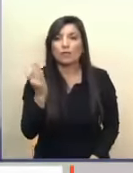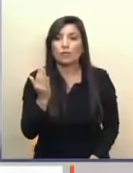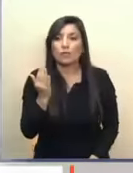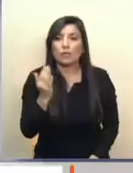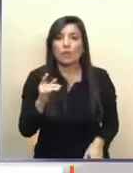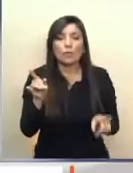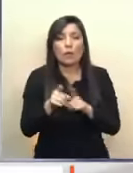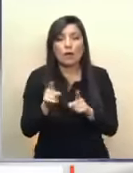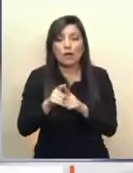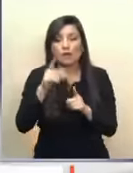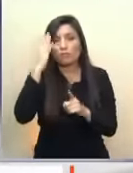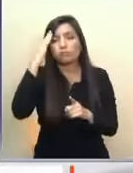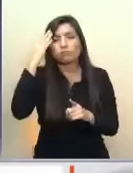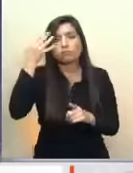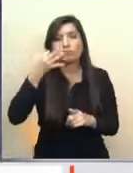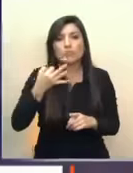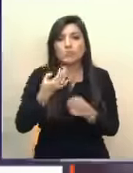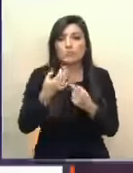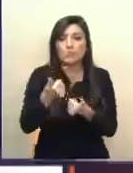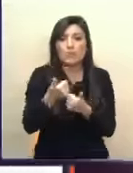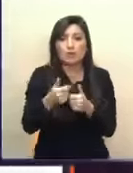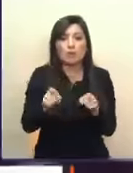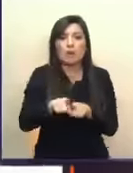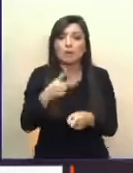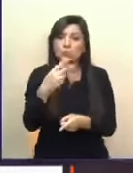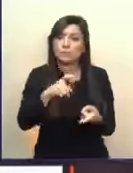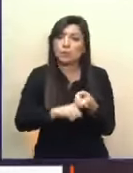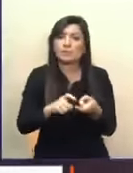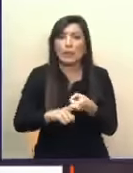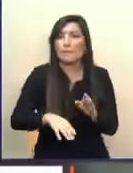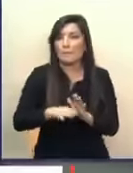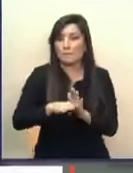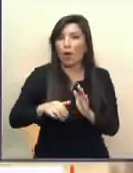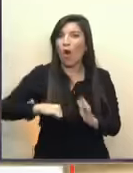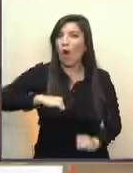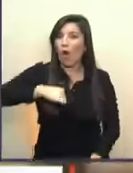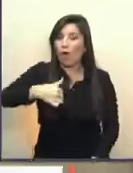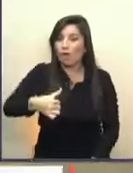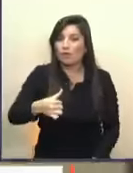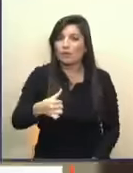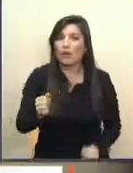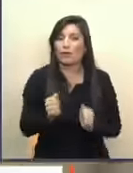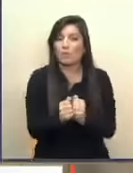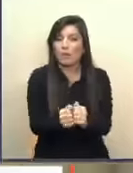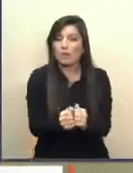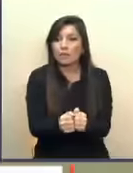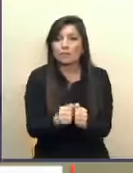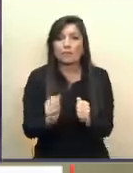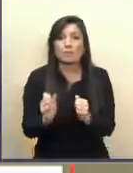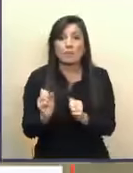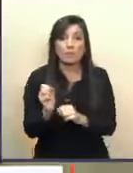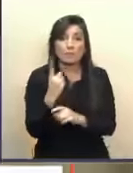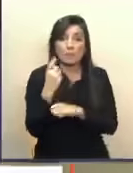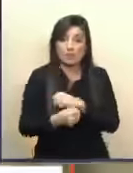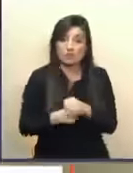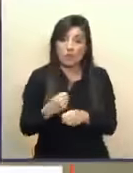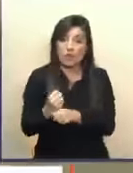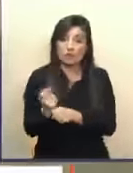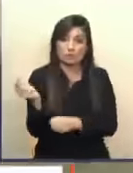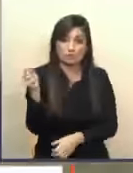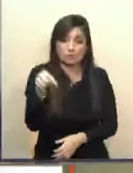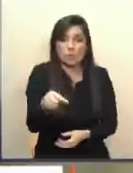funciona bien, junto con Eva Braun, que era una mujer mucho más joven que lo acompaña. Así que en esos primeros años, él,